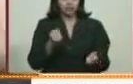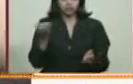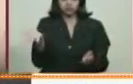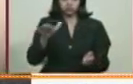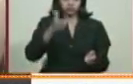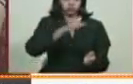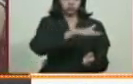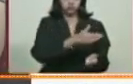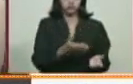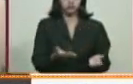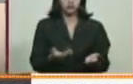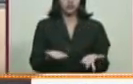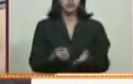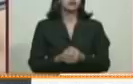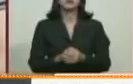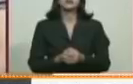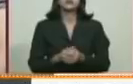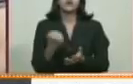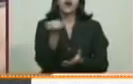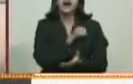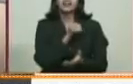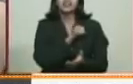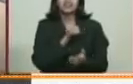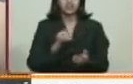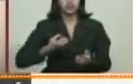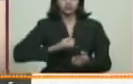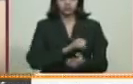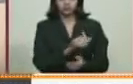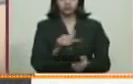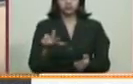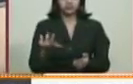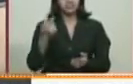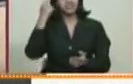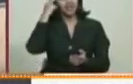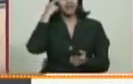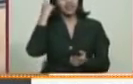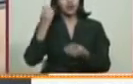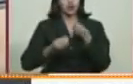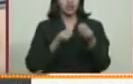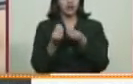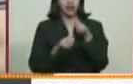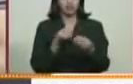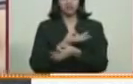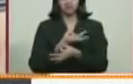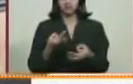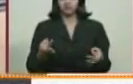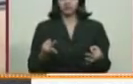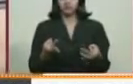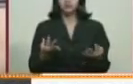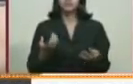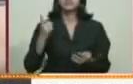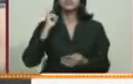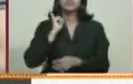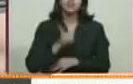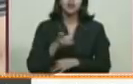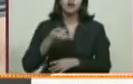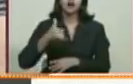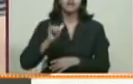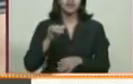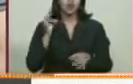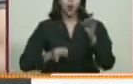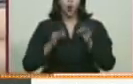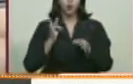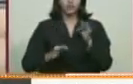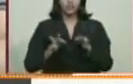¿verdad? O sea, son asesinos seriales. Sabían lo que iban a hacer. Por lo tanto, debe haber justicia dentro del pleno